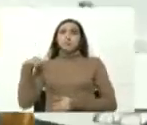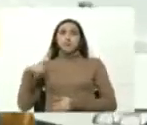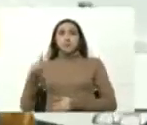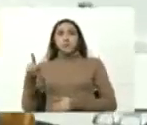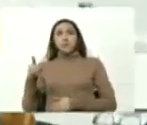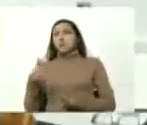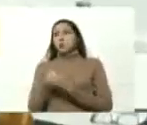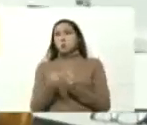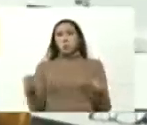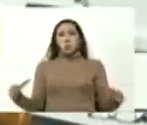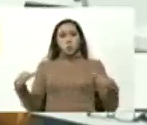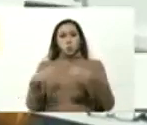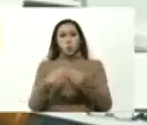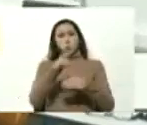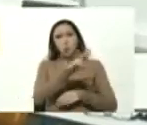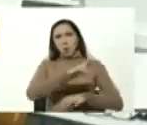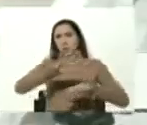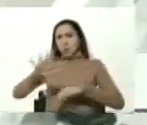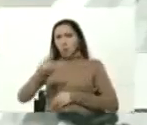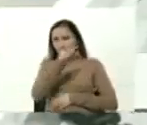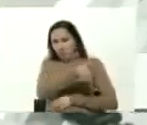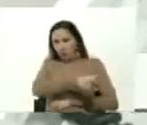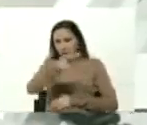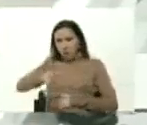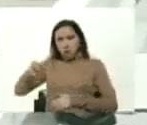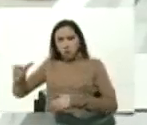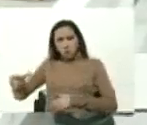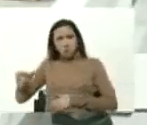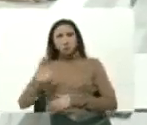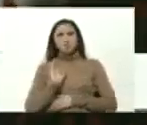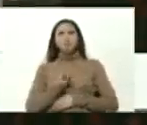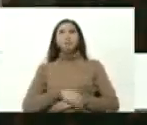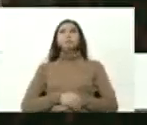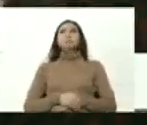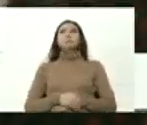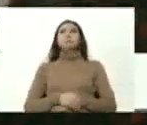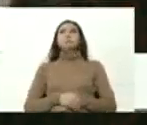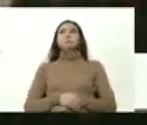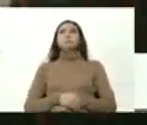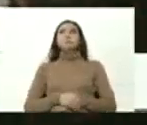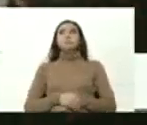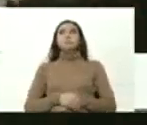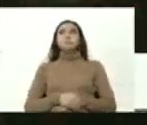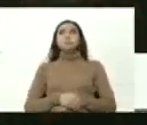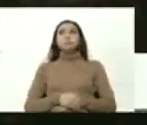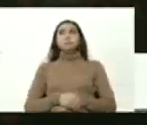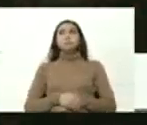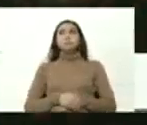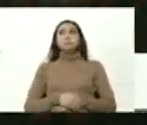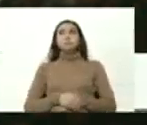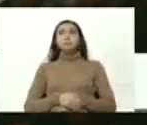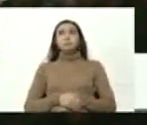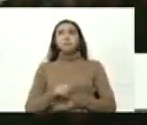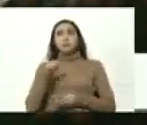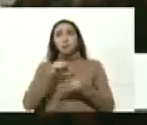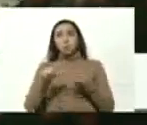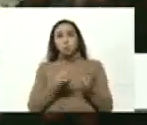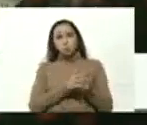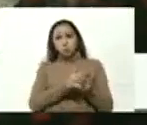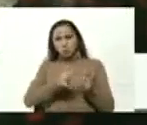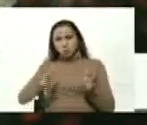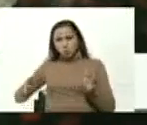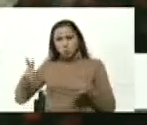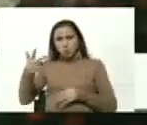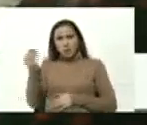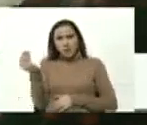Cuenta con un equipo alrededor de 25 personas que durante estas semanas que siguen, estas